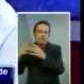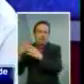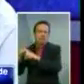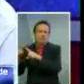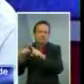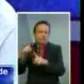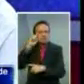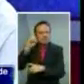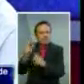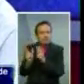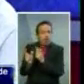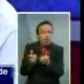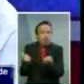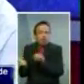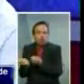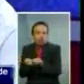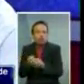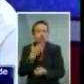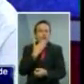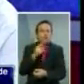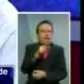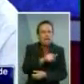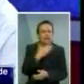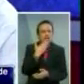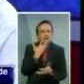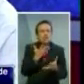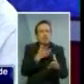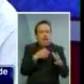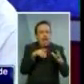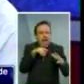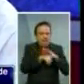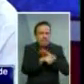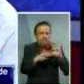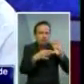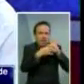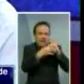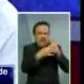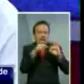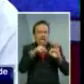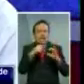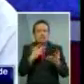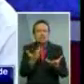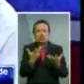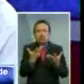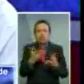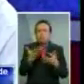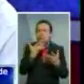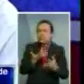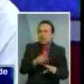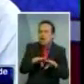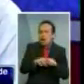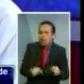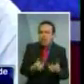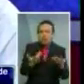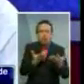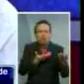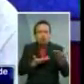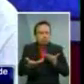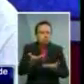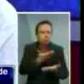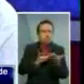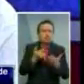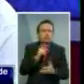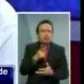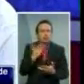nosotros. Por lo tanto, nosotros lo primero es que vamos a ver cuál es la posición que toma dentro de la alianza. Si no hay acuerdo, bueno, nosotros plantearemos por qué no hay acuerdo y de buena forma